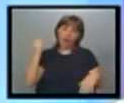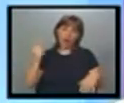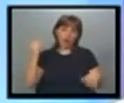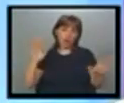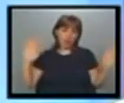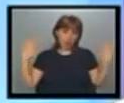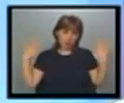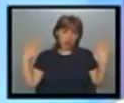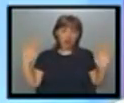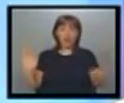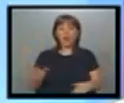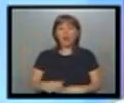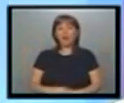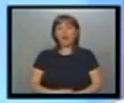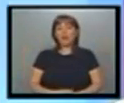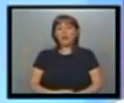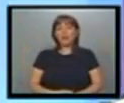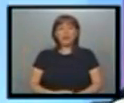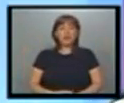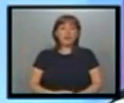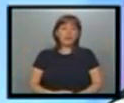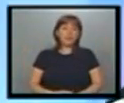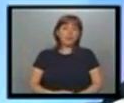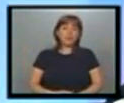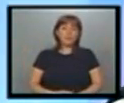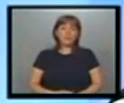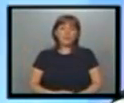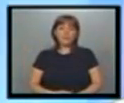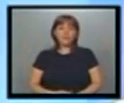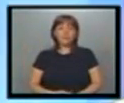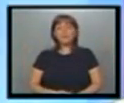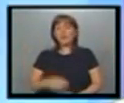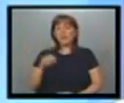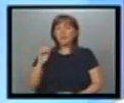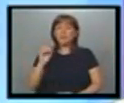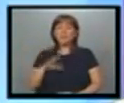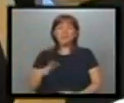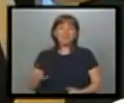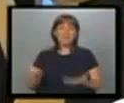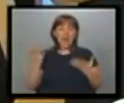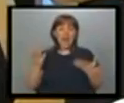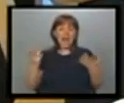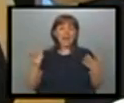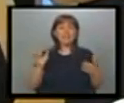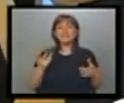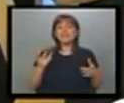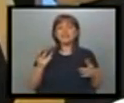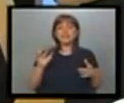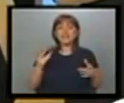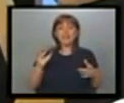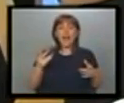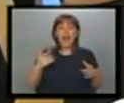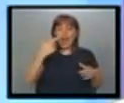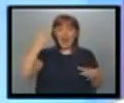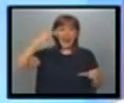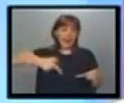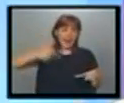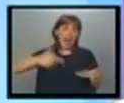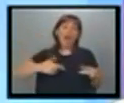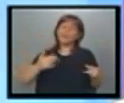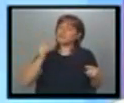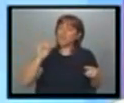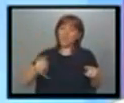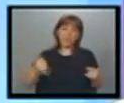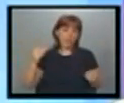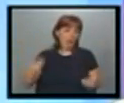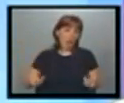te vas a ahorrar $10.000. Por lo tanto, tenés que ver más lo de las prepagas, lo del combustible. El combustible sí incide en toda la cadena logística, por todo el